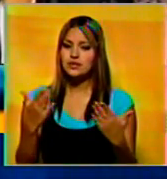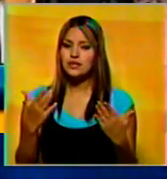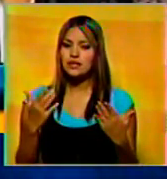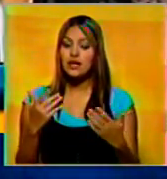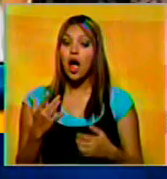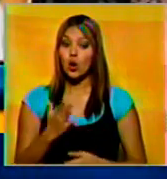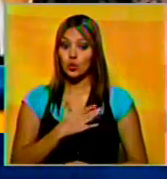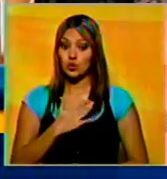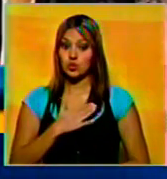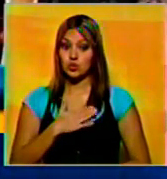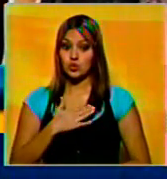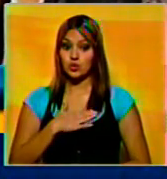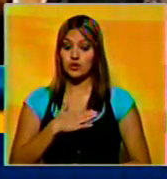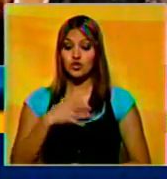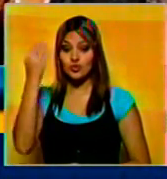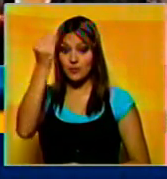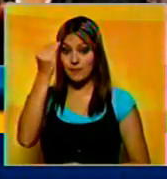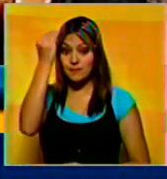nosotros